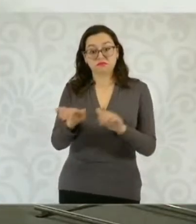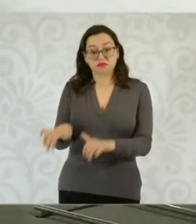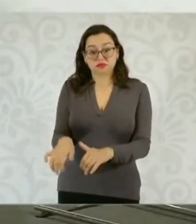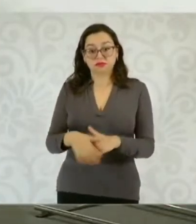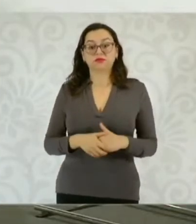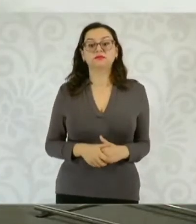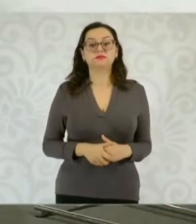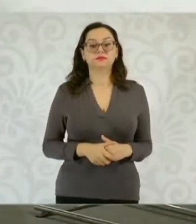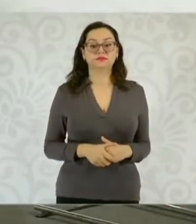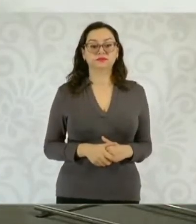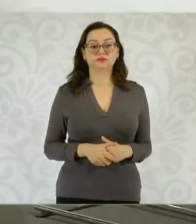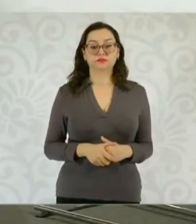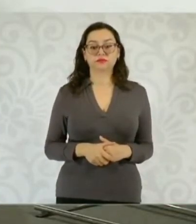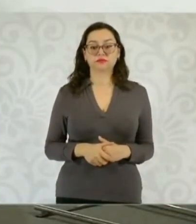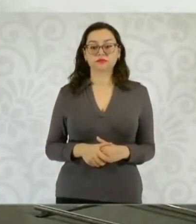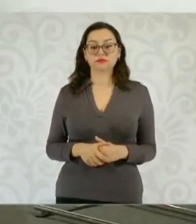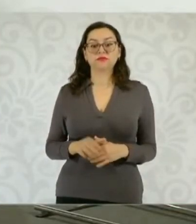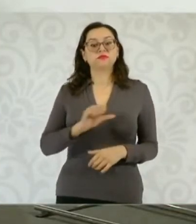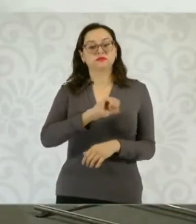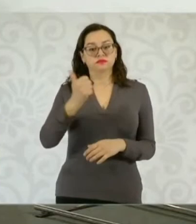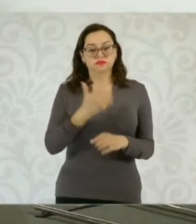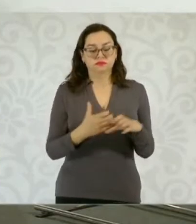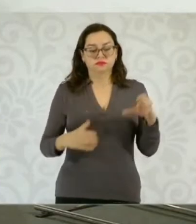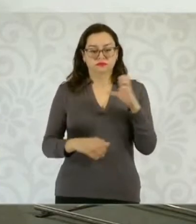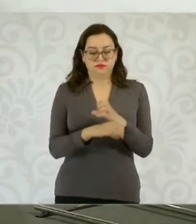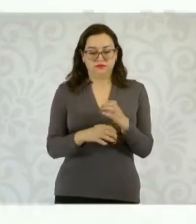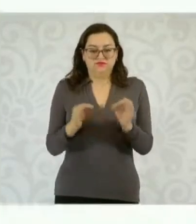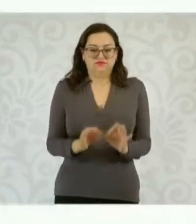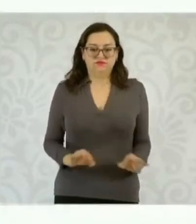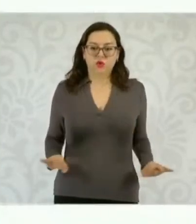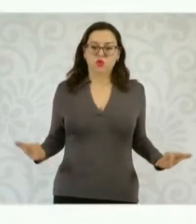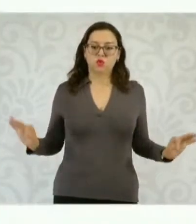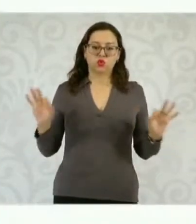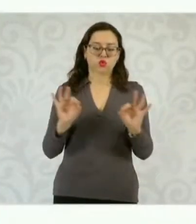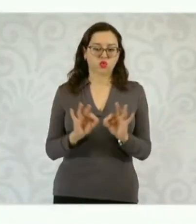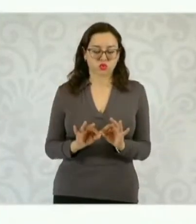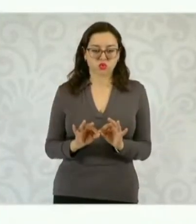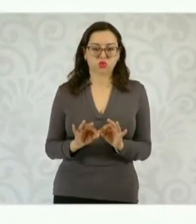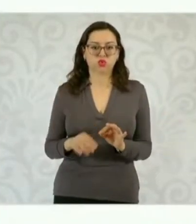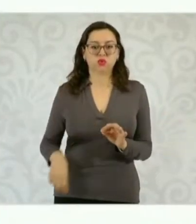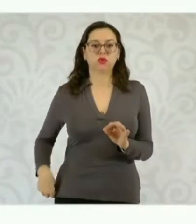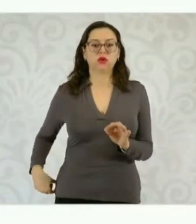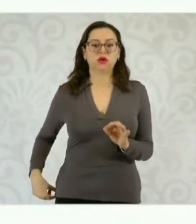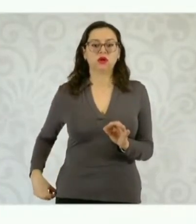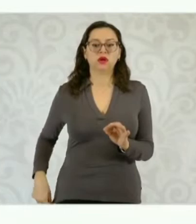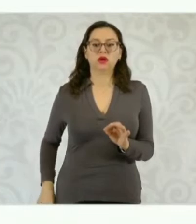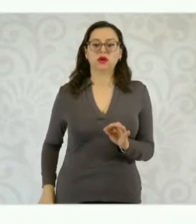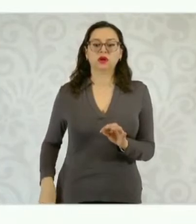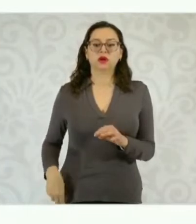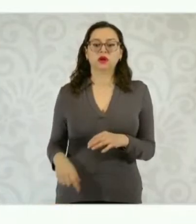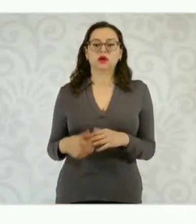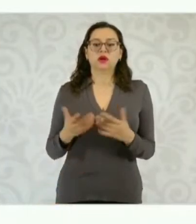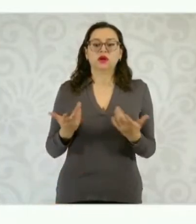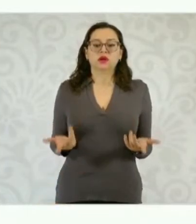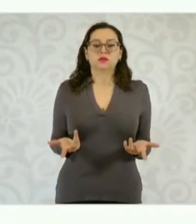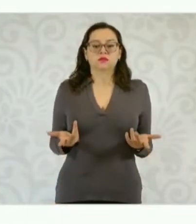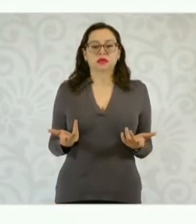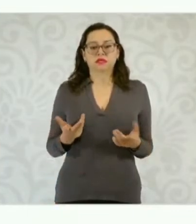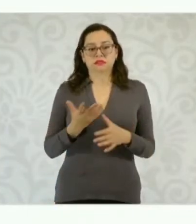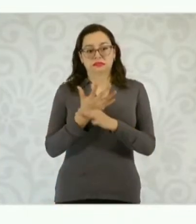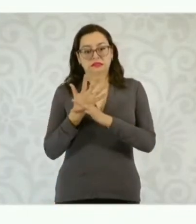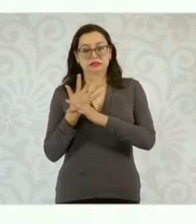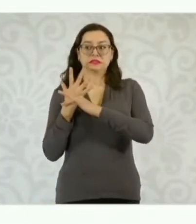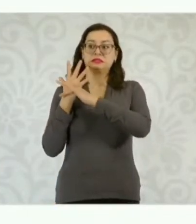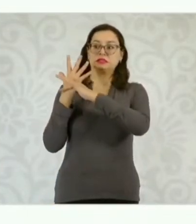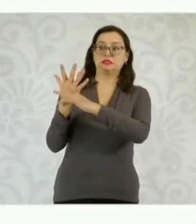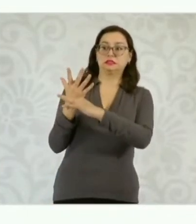Siguiente. Y una cosa importantísima, porque luego ha salido públicamente que no estamos